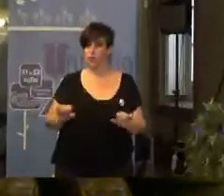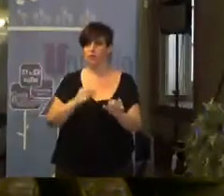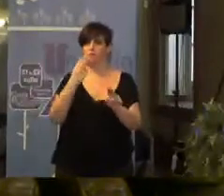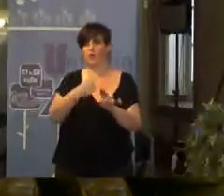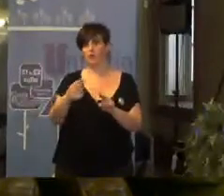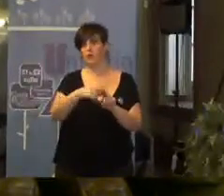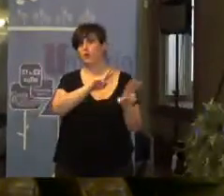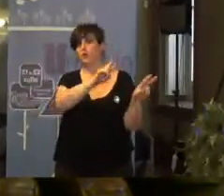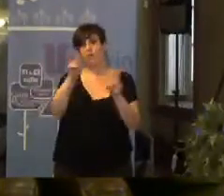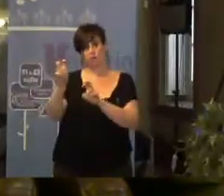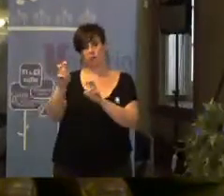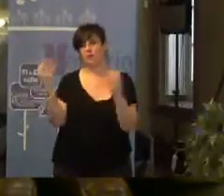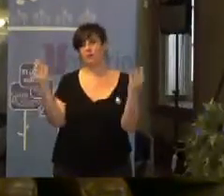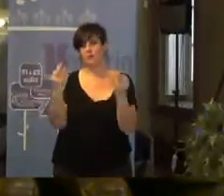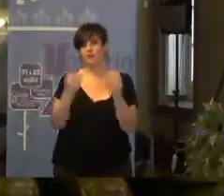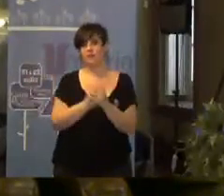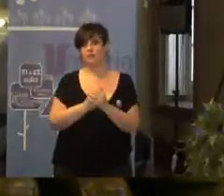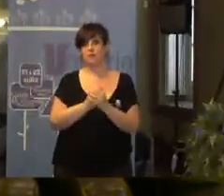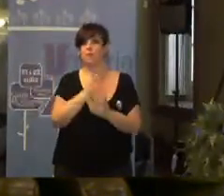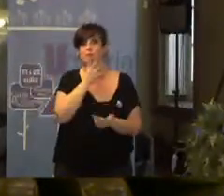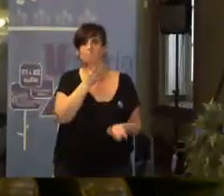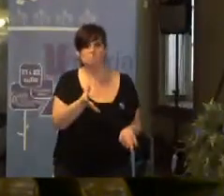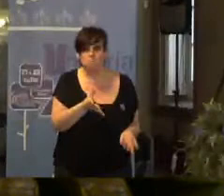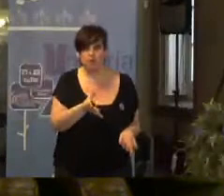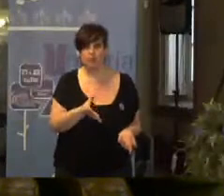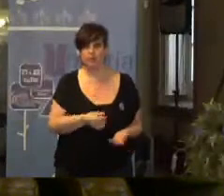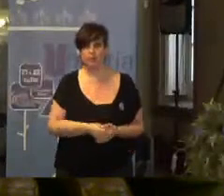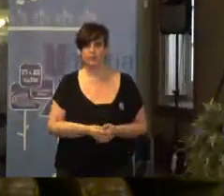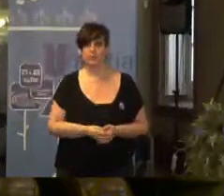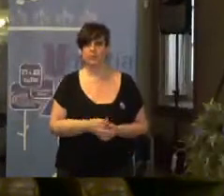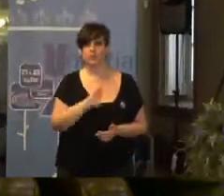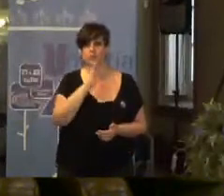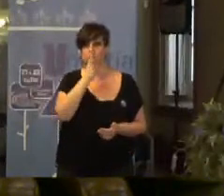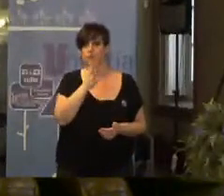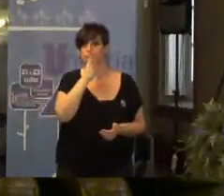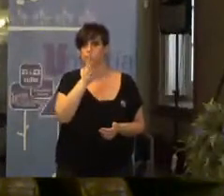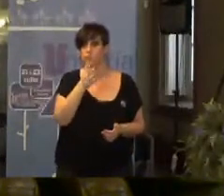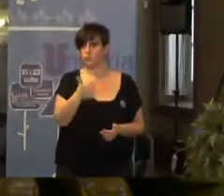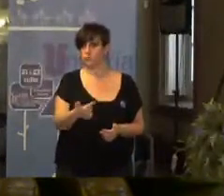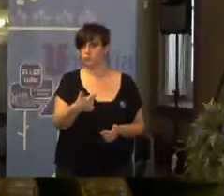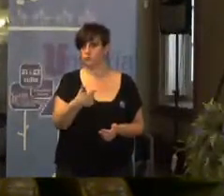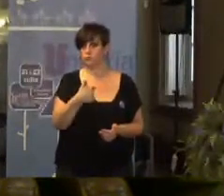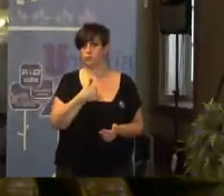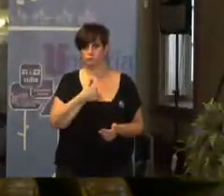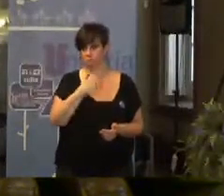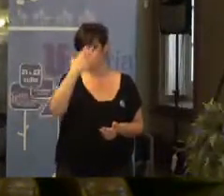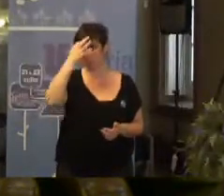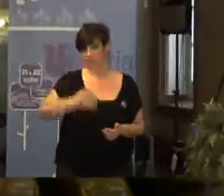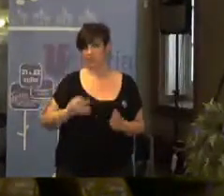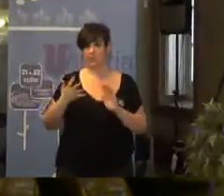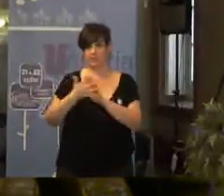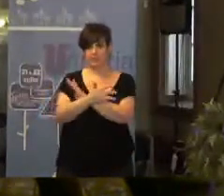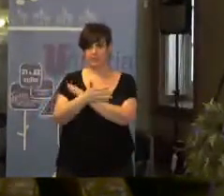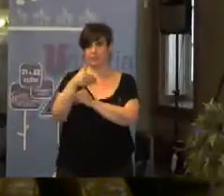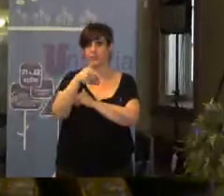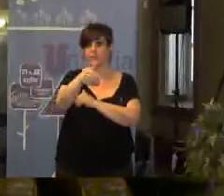política. Por qué? E acabo, pois porque eu sempre, sempre crin que o noso